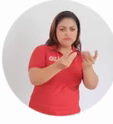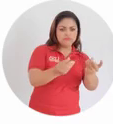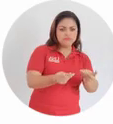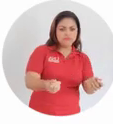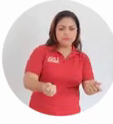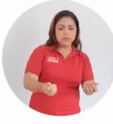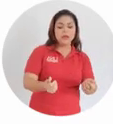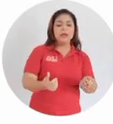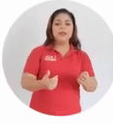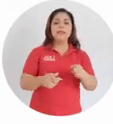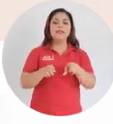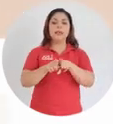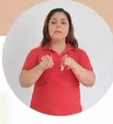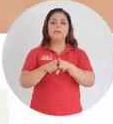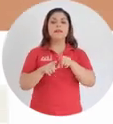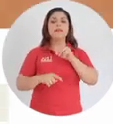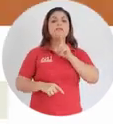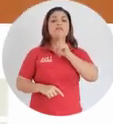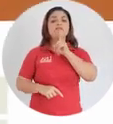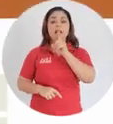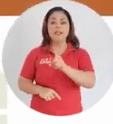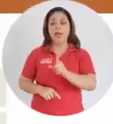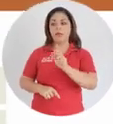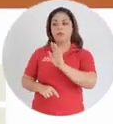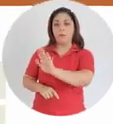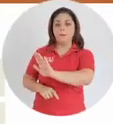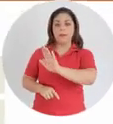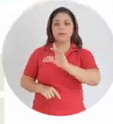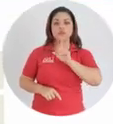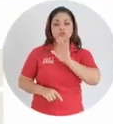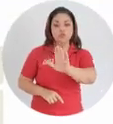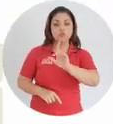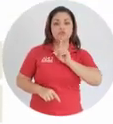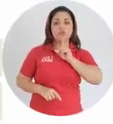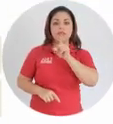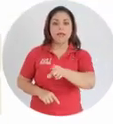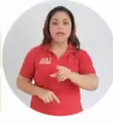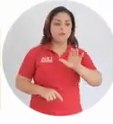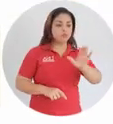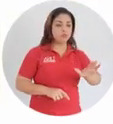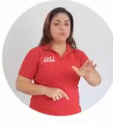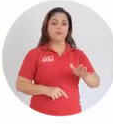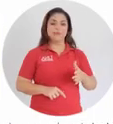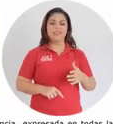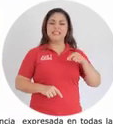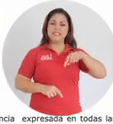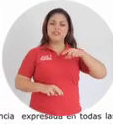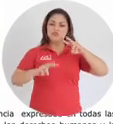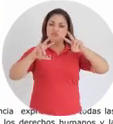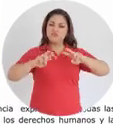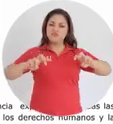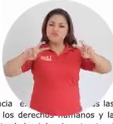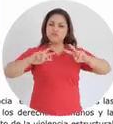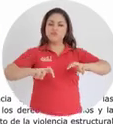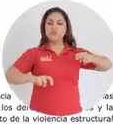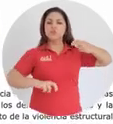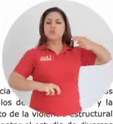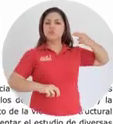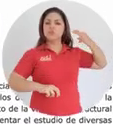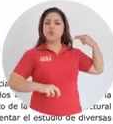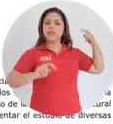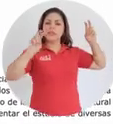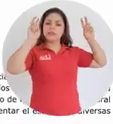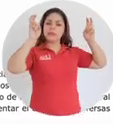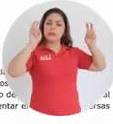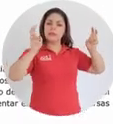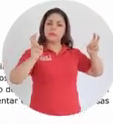problemáticas, sino es también a partir de la realidad que está viviendo cada quien. Entonces, ha sido un proceso de revisión histórica